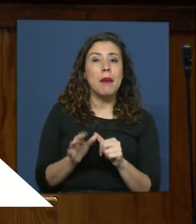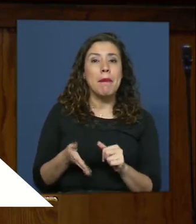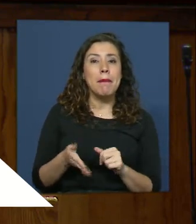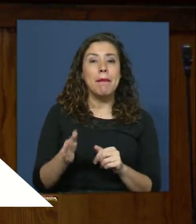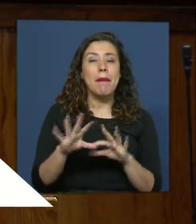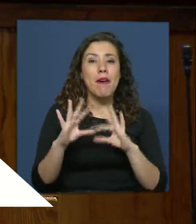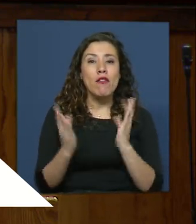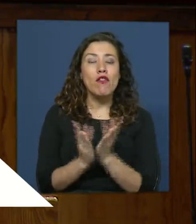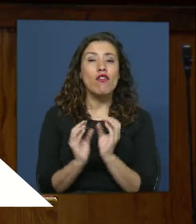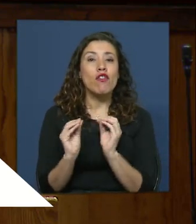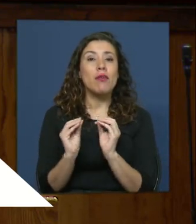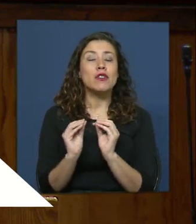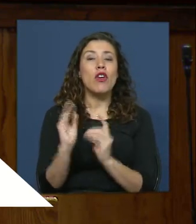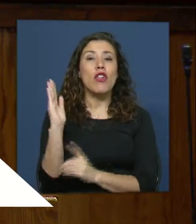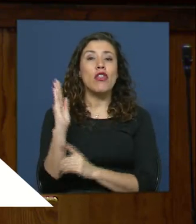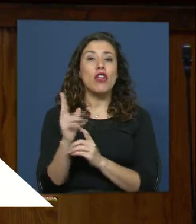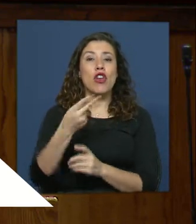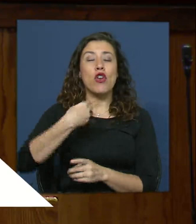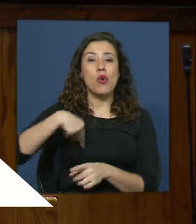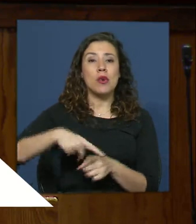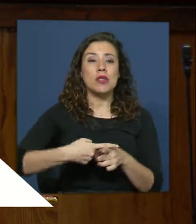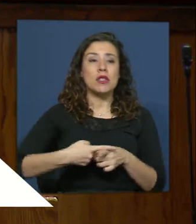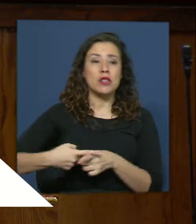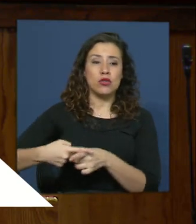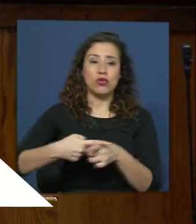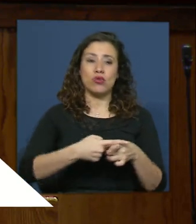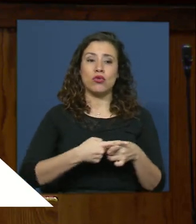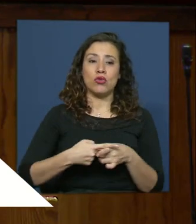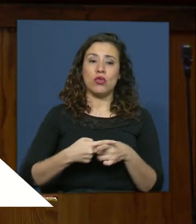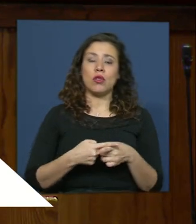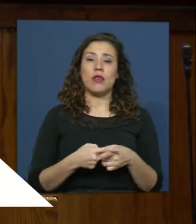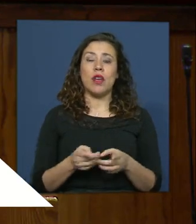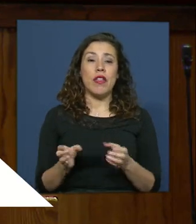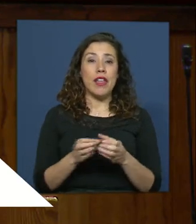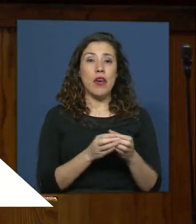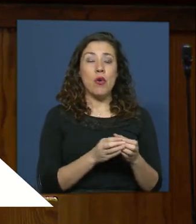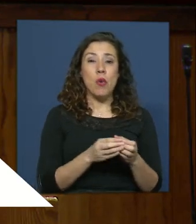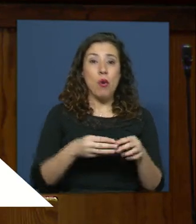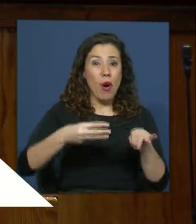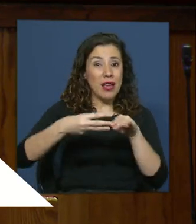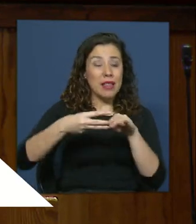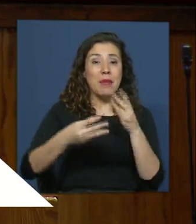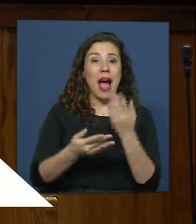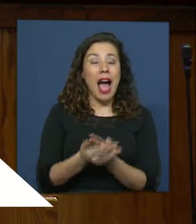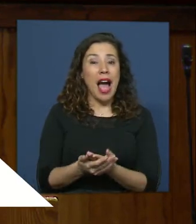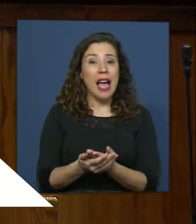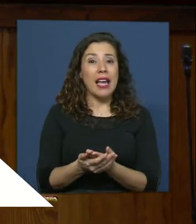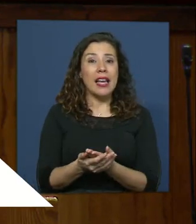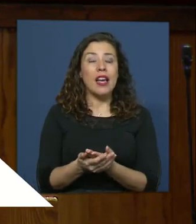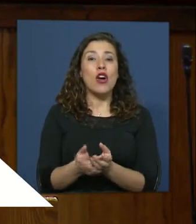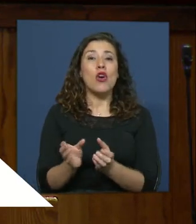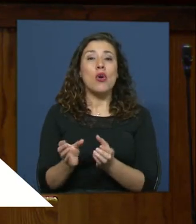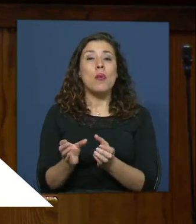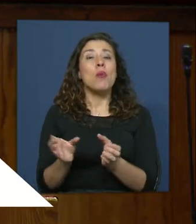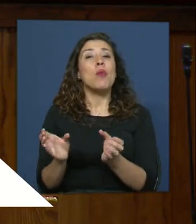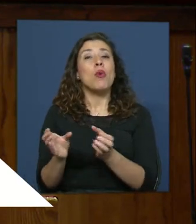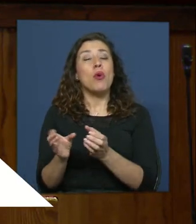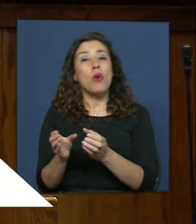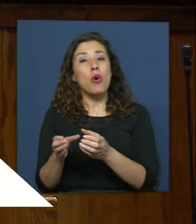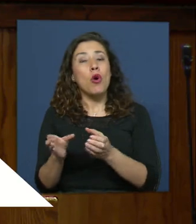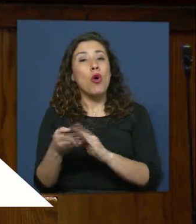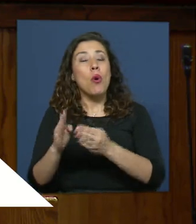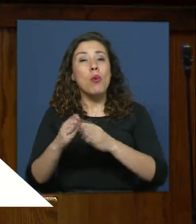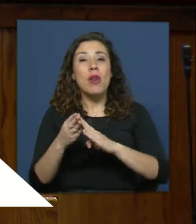en la formación y desarrollo de nuestra sociedad. Dentro de los grupos intermedios se incluye a quienes pertenecen a un pueblo indígena o